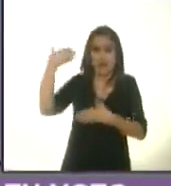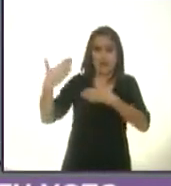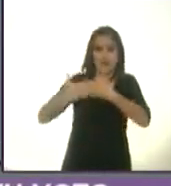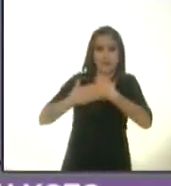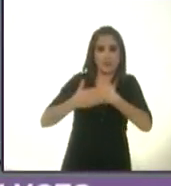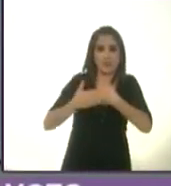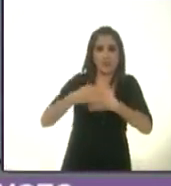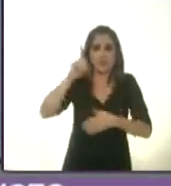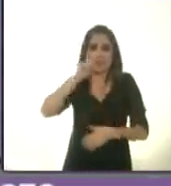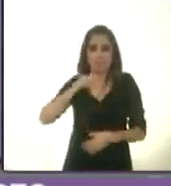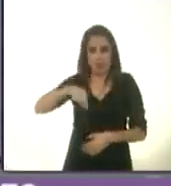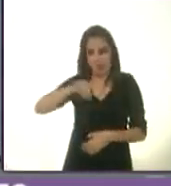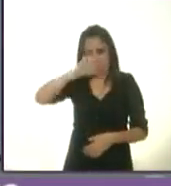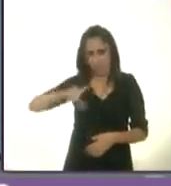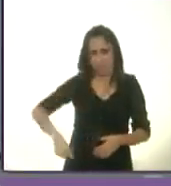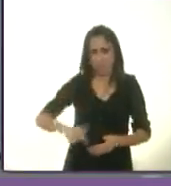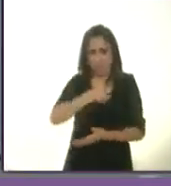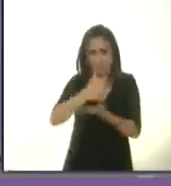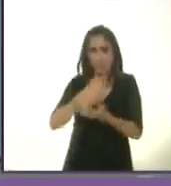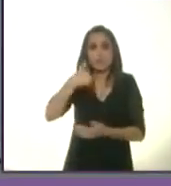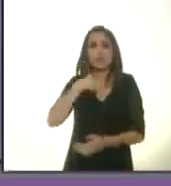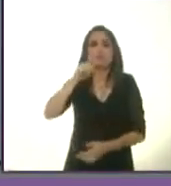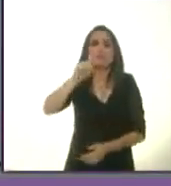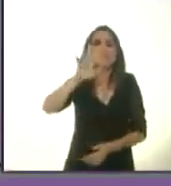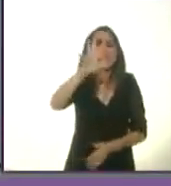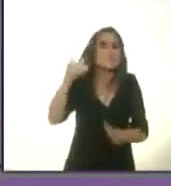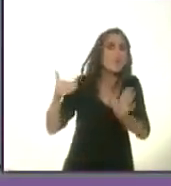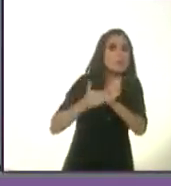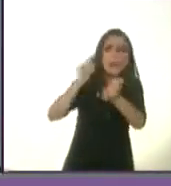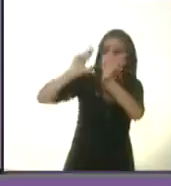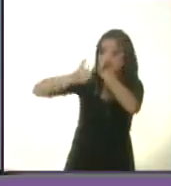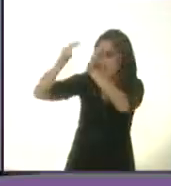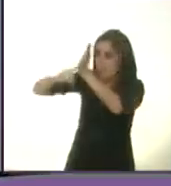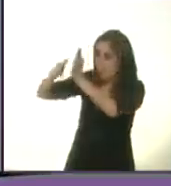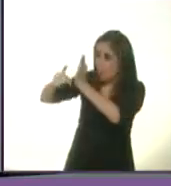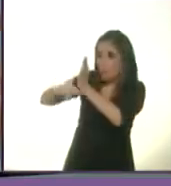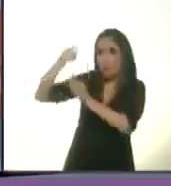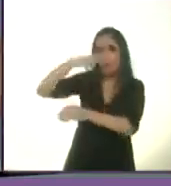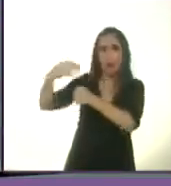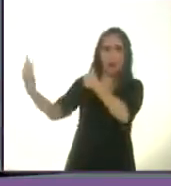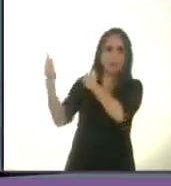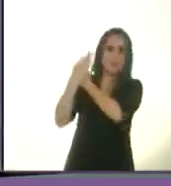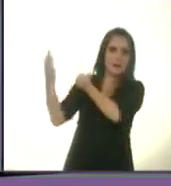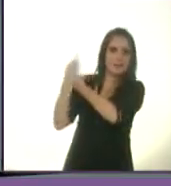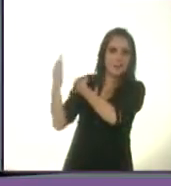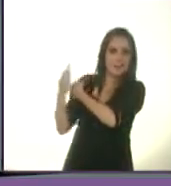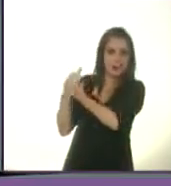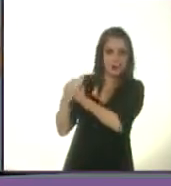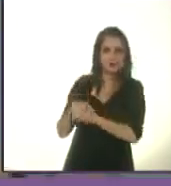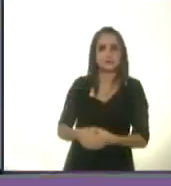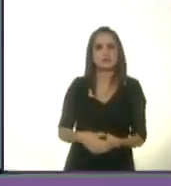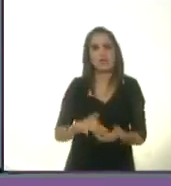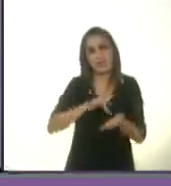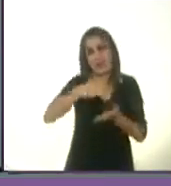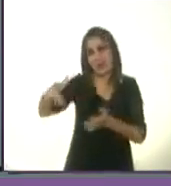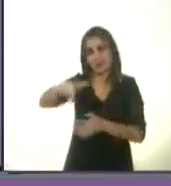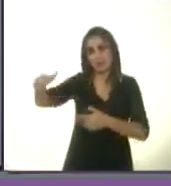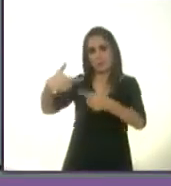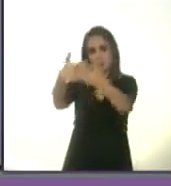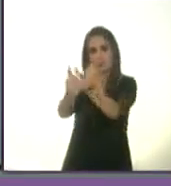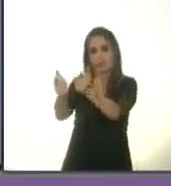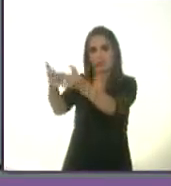tuvo que conseguir 75.000 firmas de apoyo gracias a los partidos de